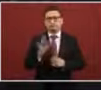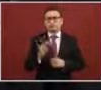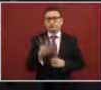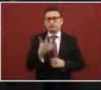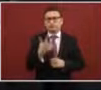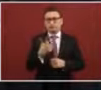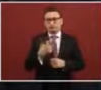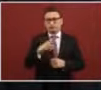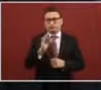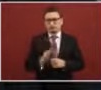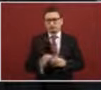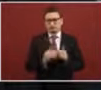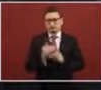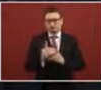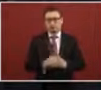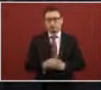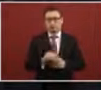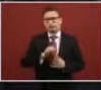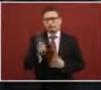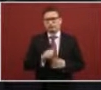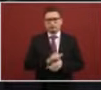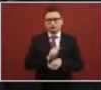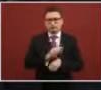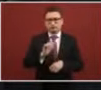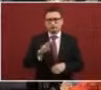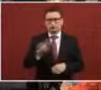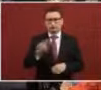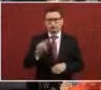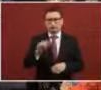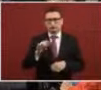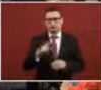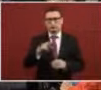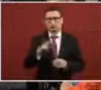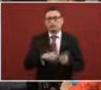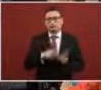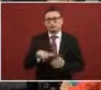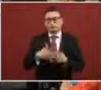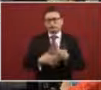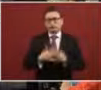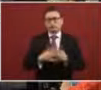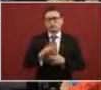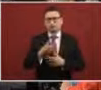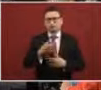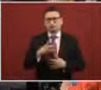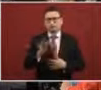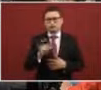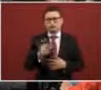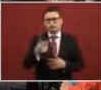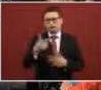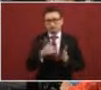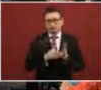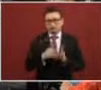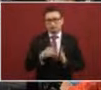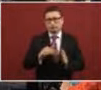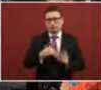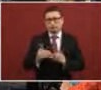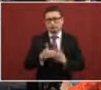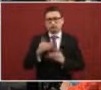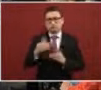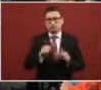sobreprecio. Otro vehículo Corvette 2015 empezó con 347.000 y se vendió en 760.000